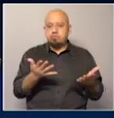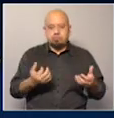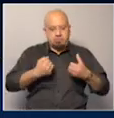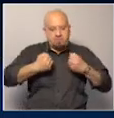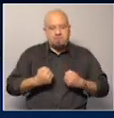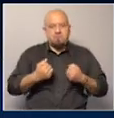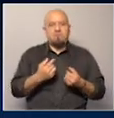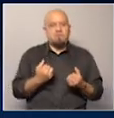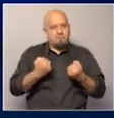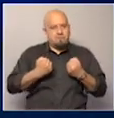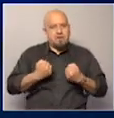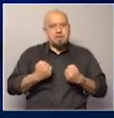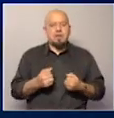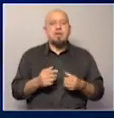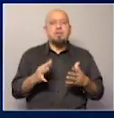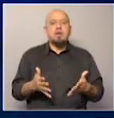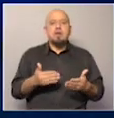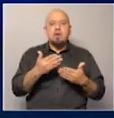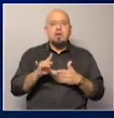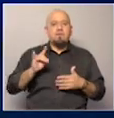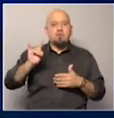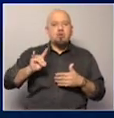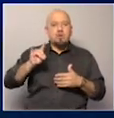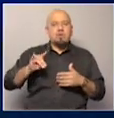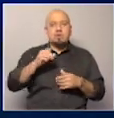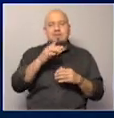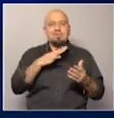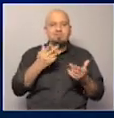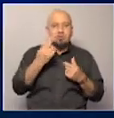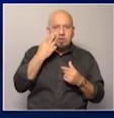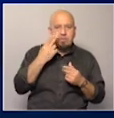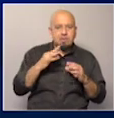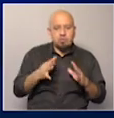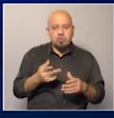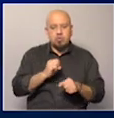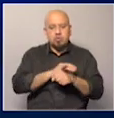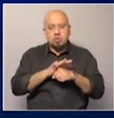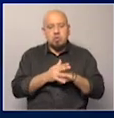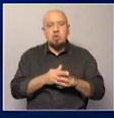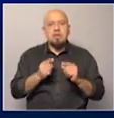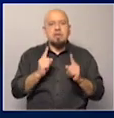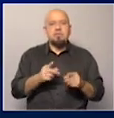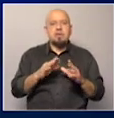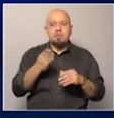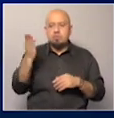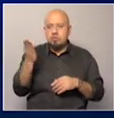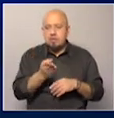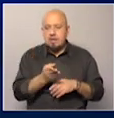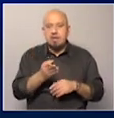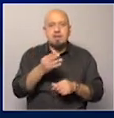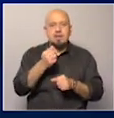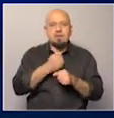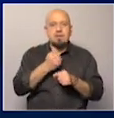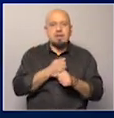fuerte que nunca en este sentido en una bolivia muy fuertemente golpeada por la pandemia también porque la tasa de trabajadores en la economía